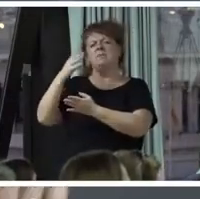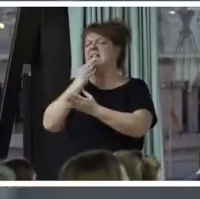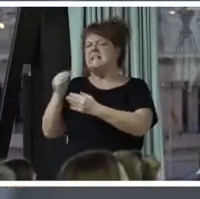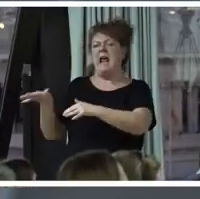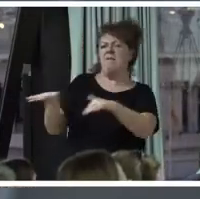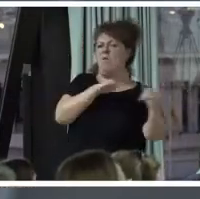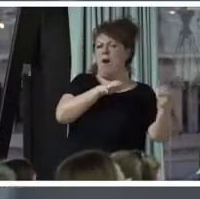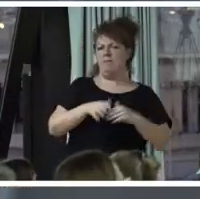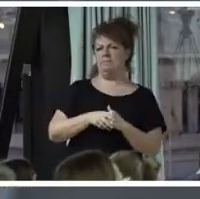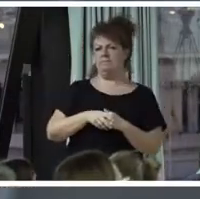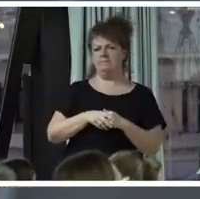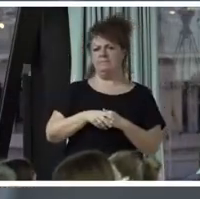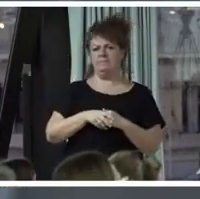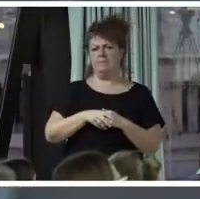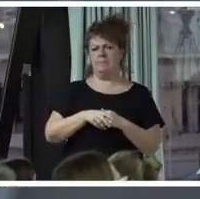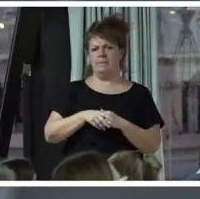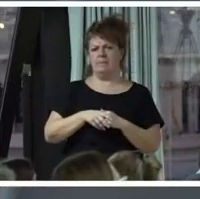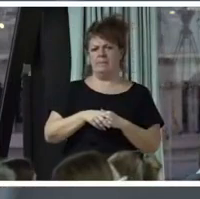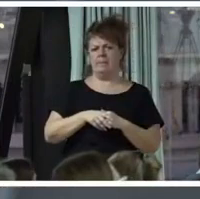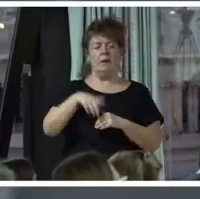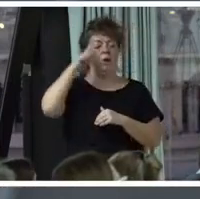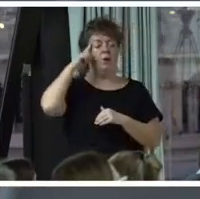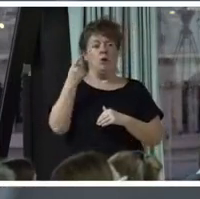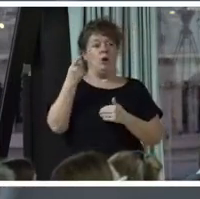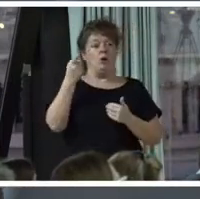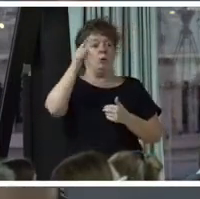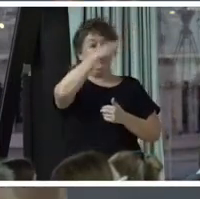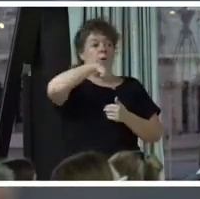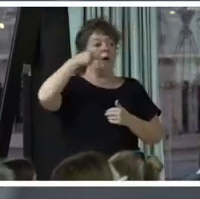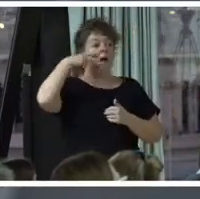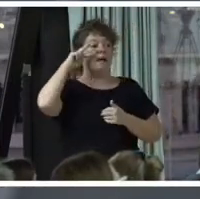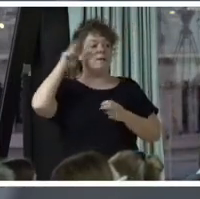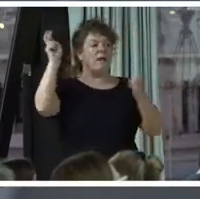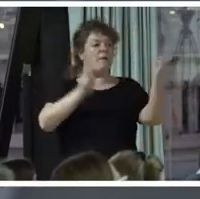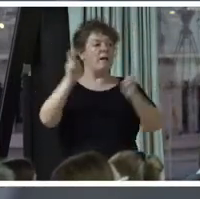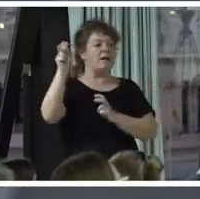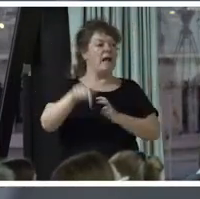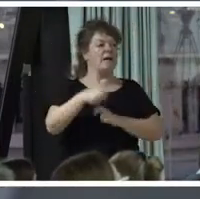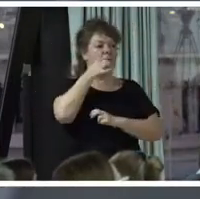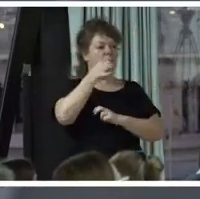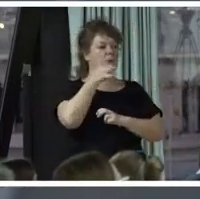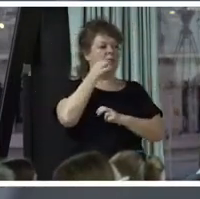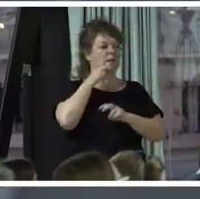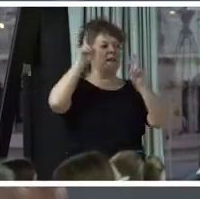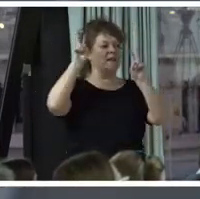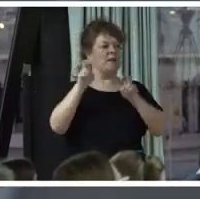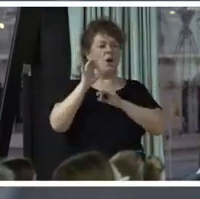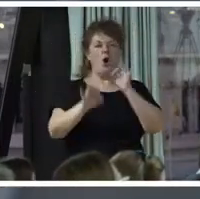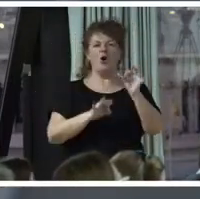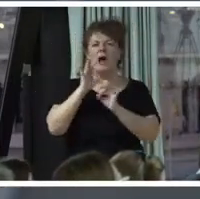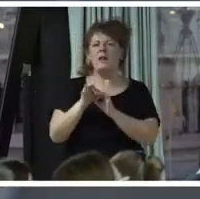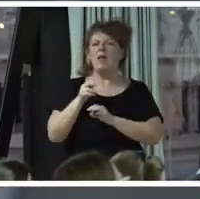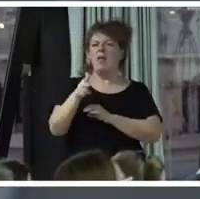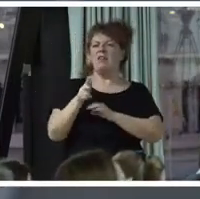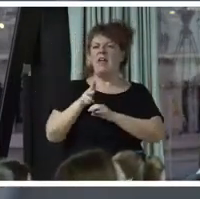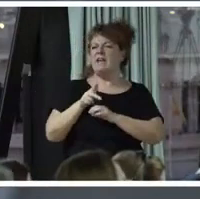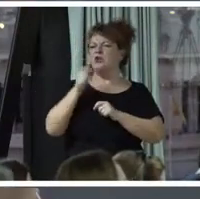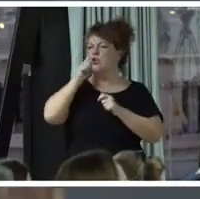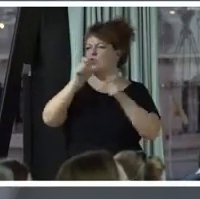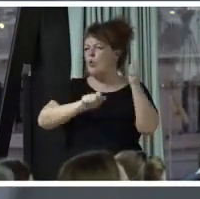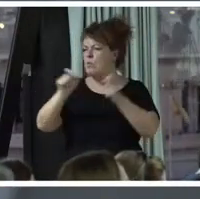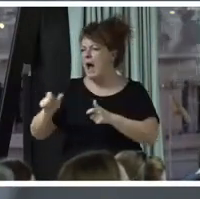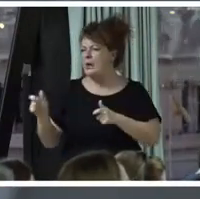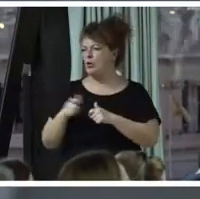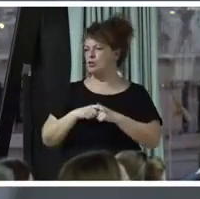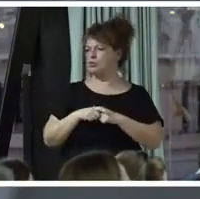Israel no sé eh Cuánta experiencia tenéis las que habéis venido hoy por la tarde en organizaciones de Derechos Humanos